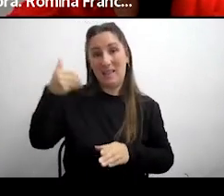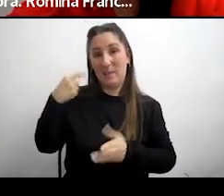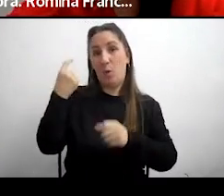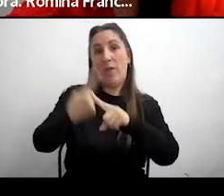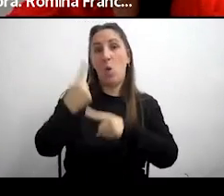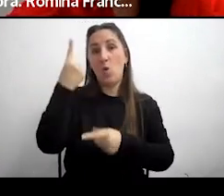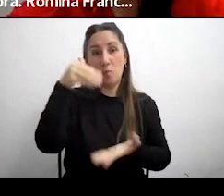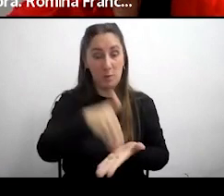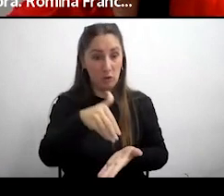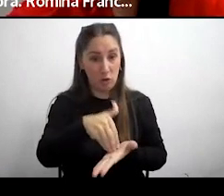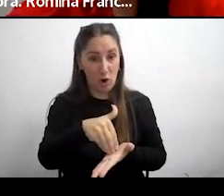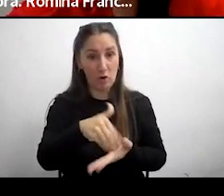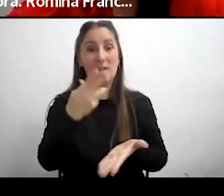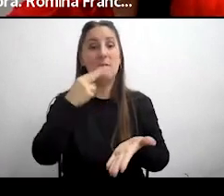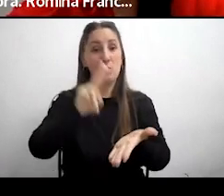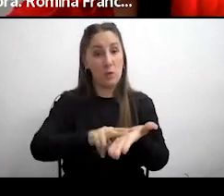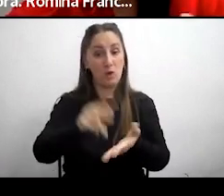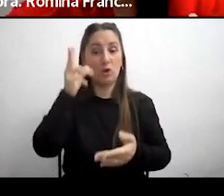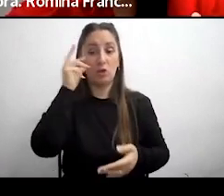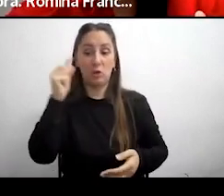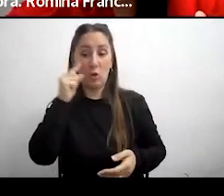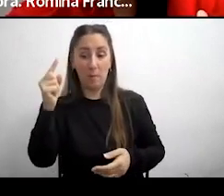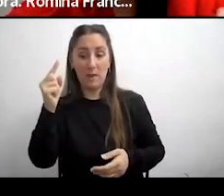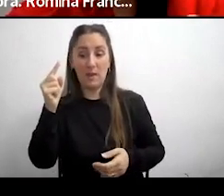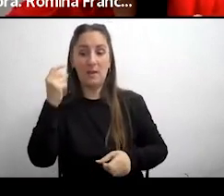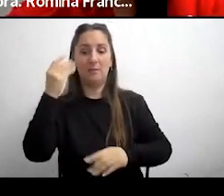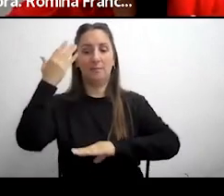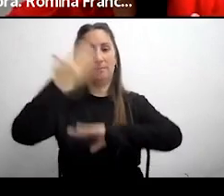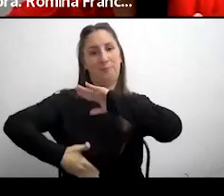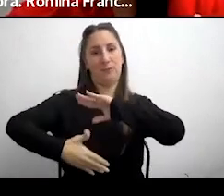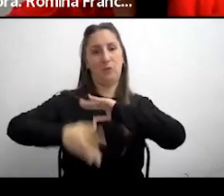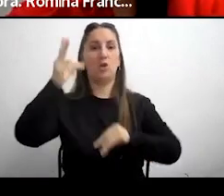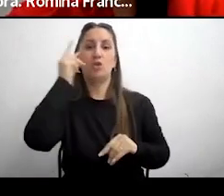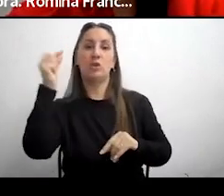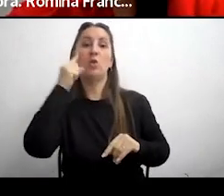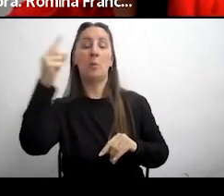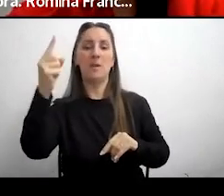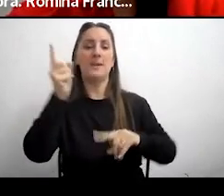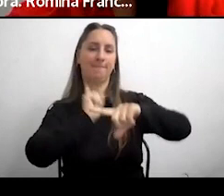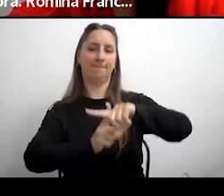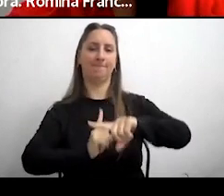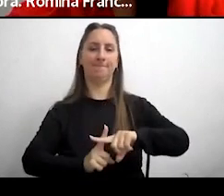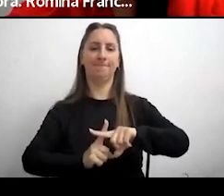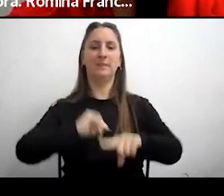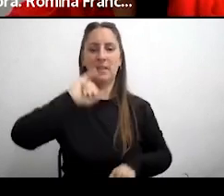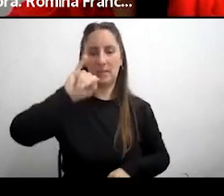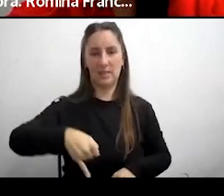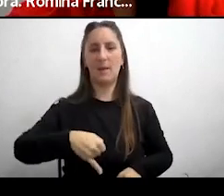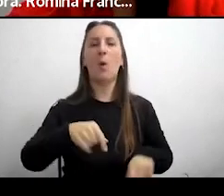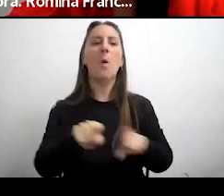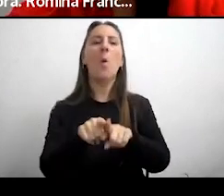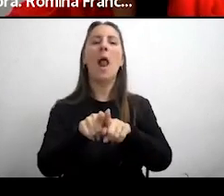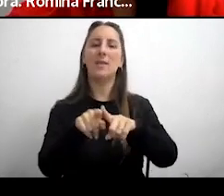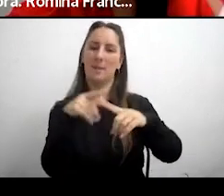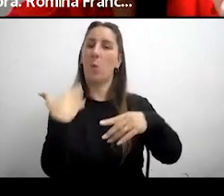1.000.000 y en mi impuesto fue de 800.000, hasta el tope de los 800.000 yo lo consideraría como